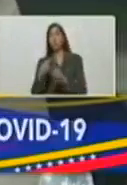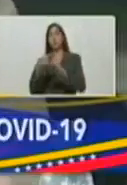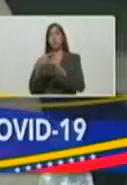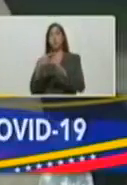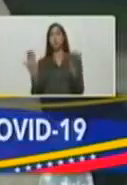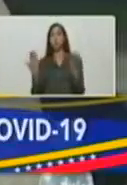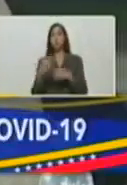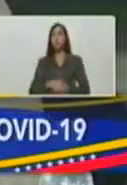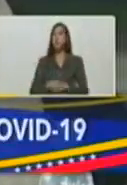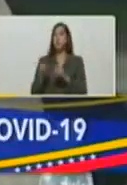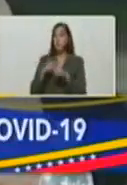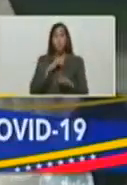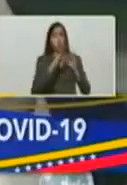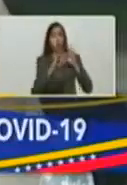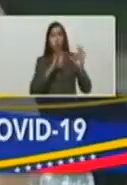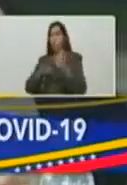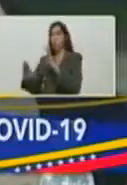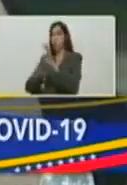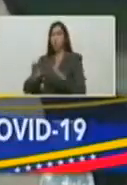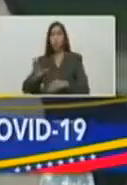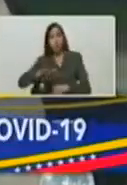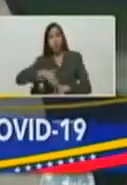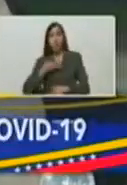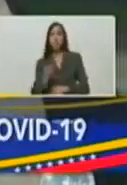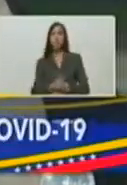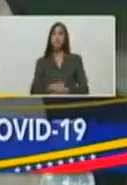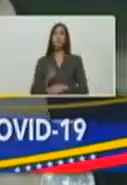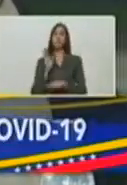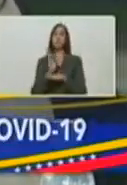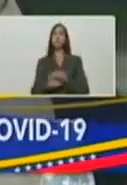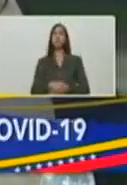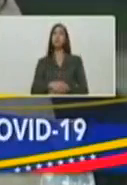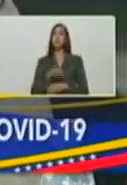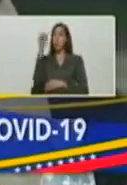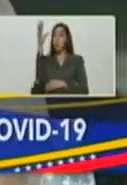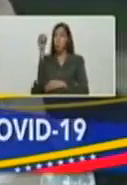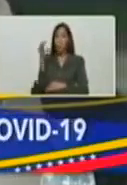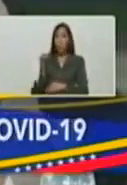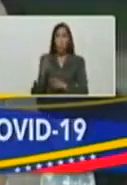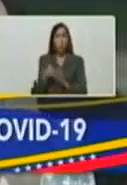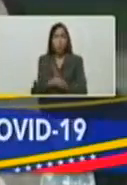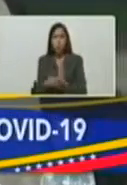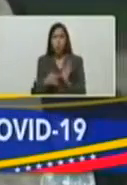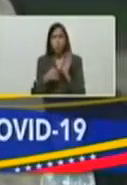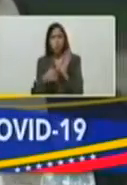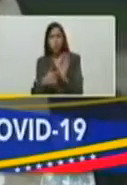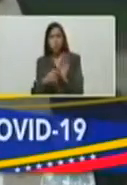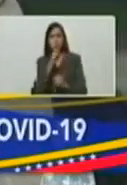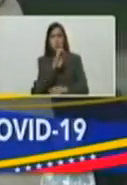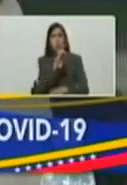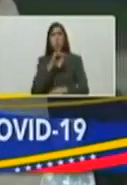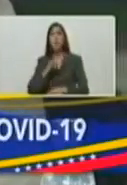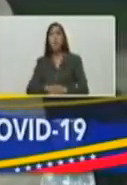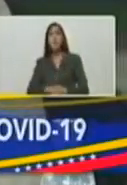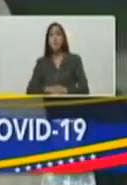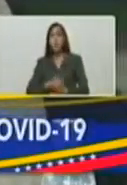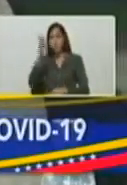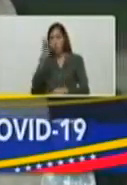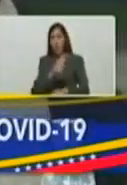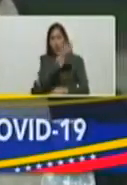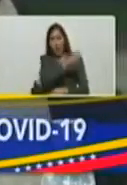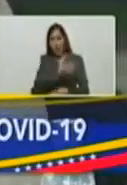puede contagiar a otras personas. Lo que nos está arrojando el semáforo es muy importante, presidente. El 1% de las personas que se